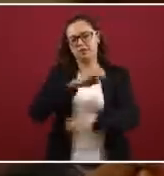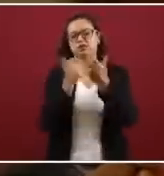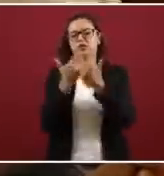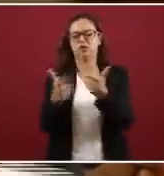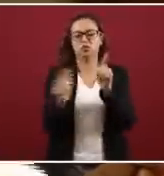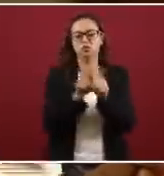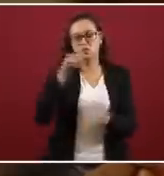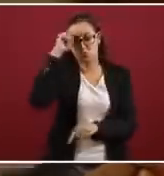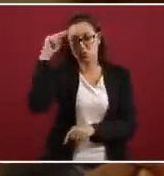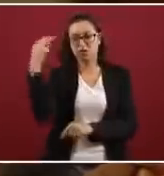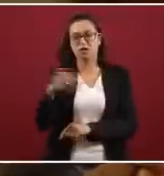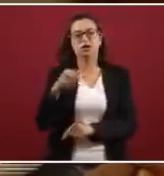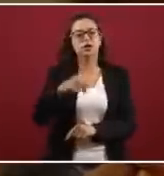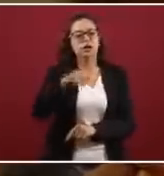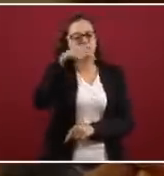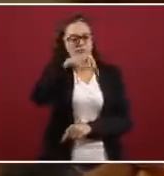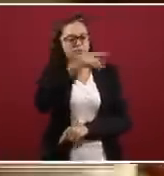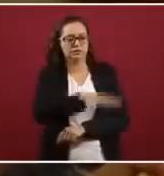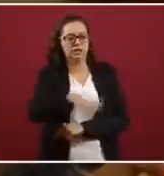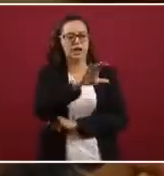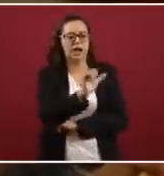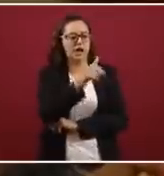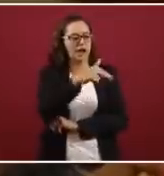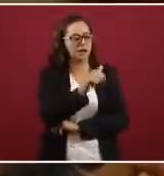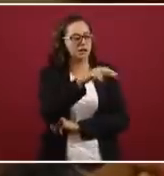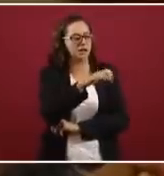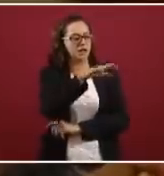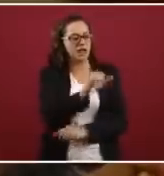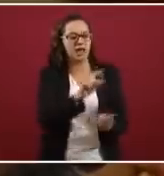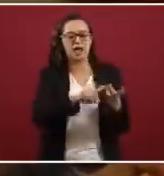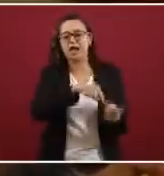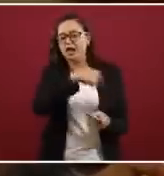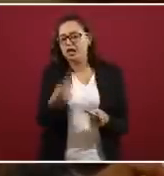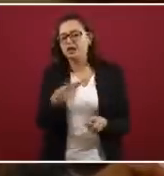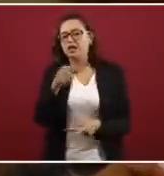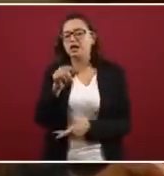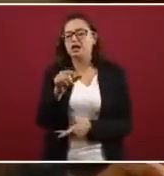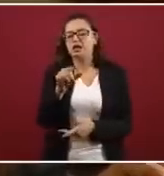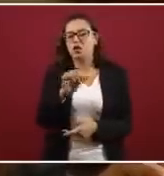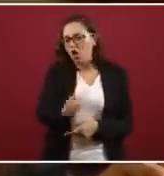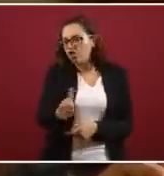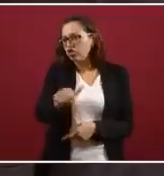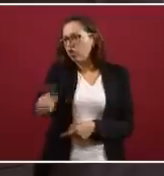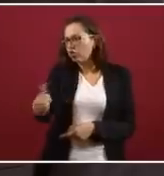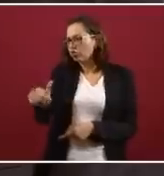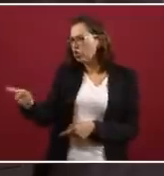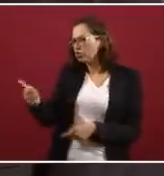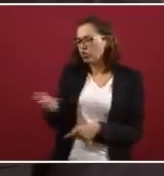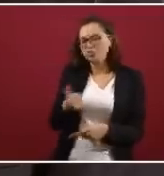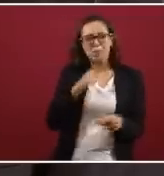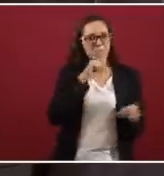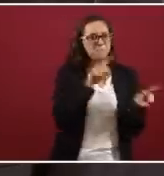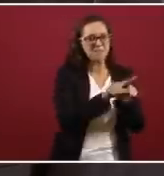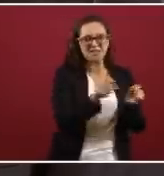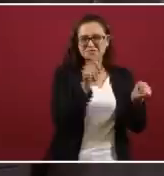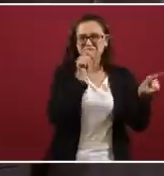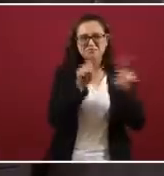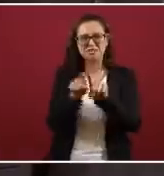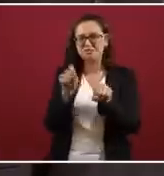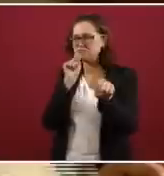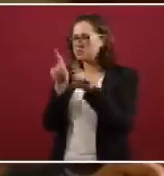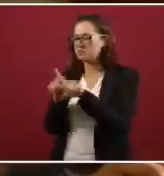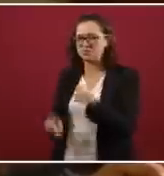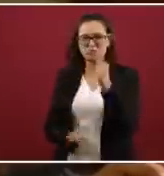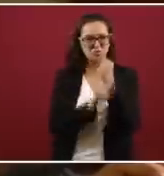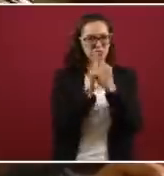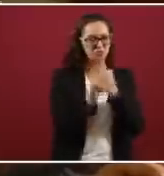problema existe ahí mismo en Cananea, también está en Nacozari y en otras zonas donde explota otros minerales preciosos.